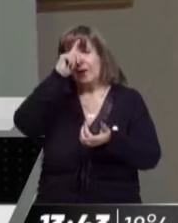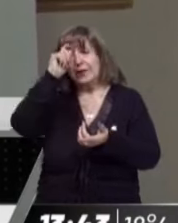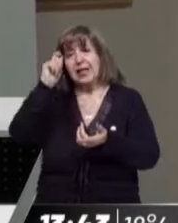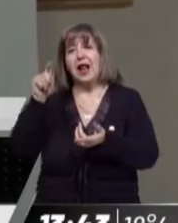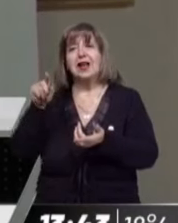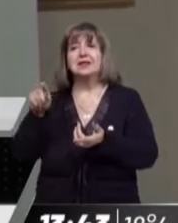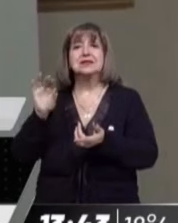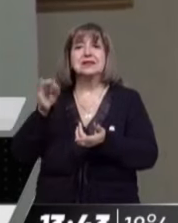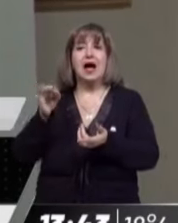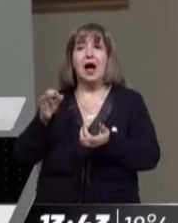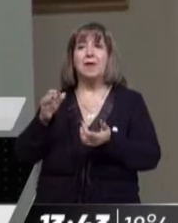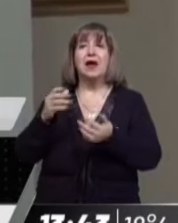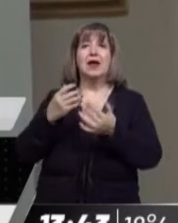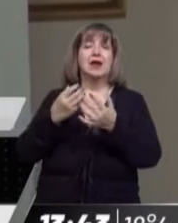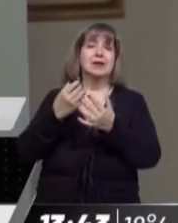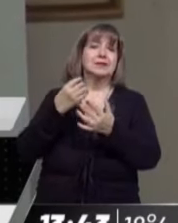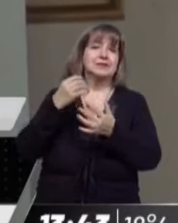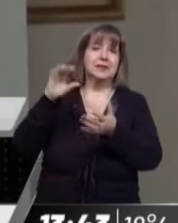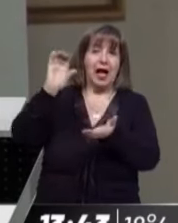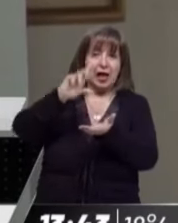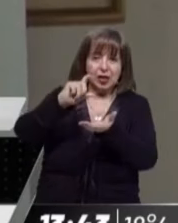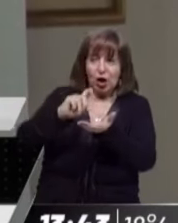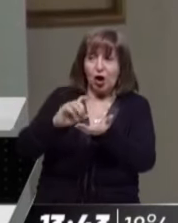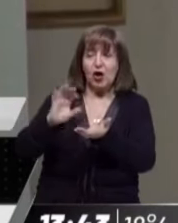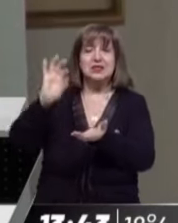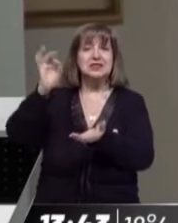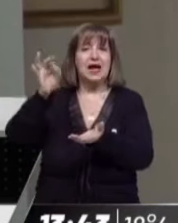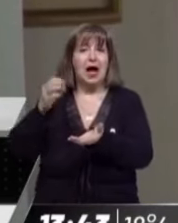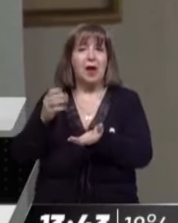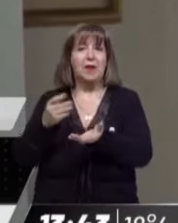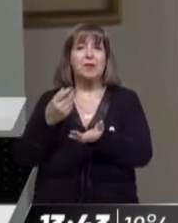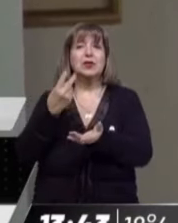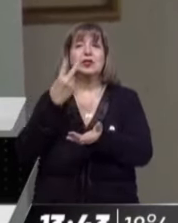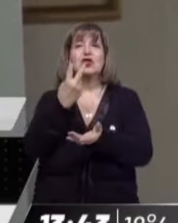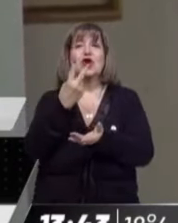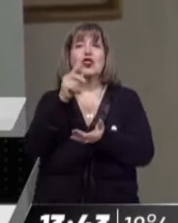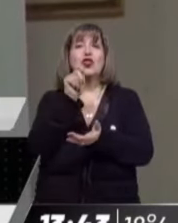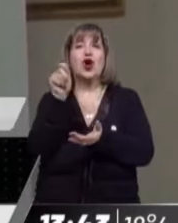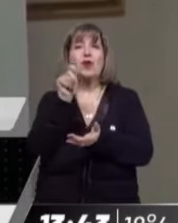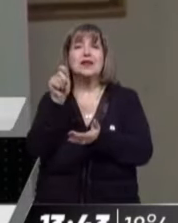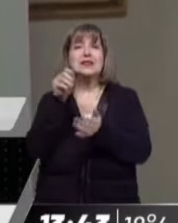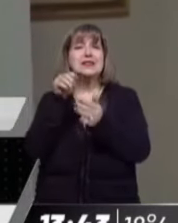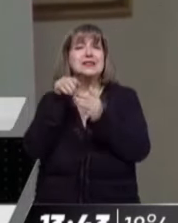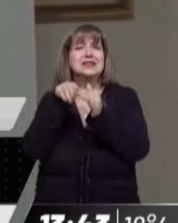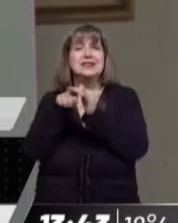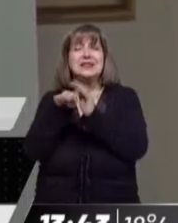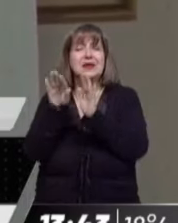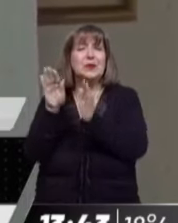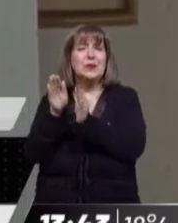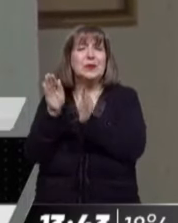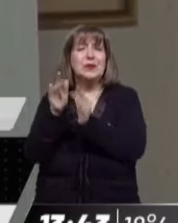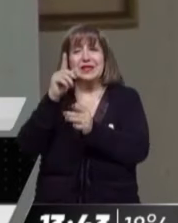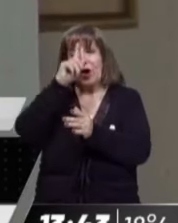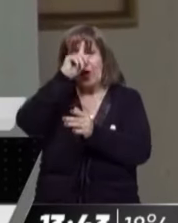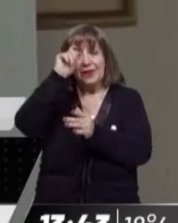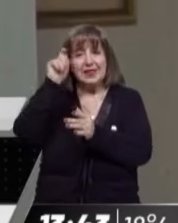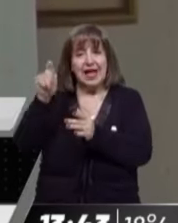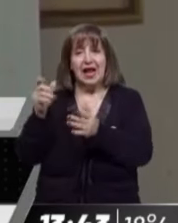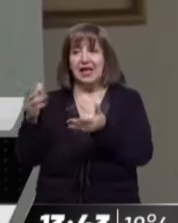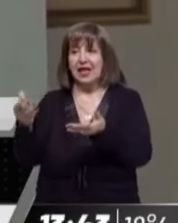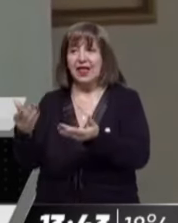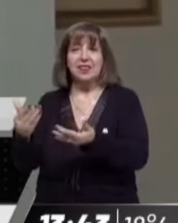aprendido a la higiene que ha aprendido a usar alcohol en gel que ha aprendido las normas básicas después vuelve a la casa y cuando el